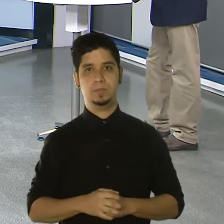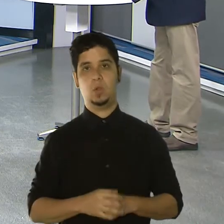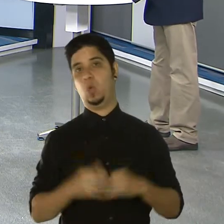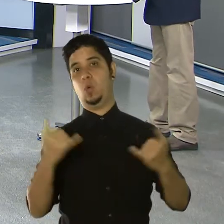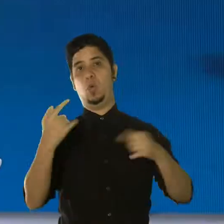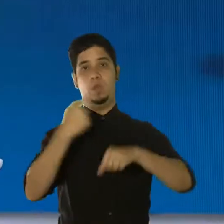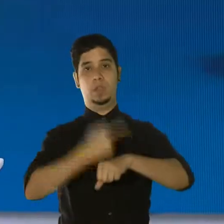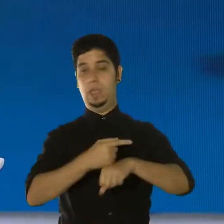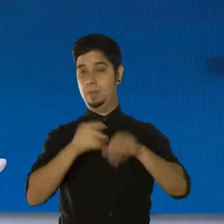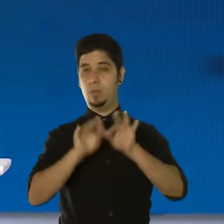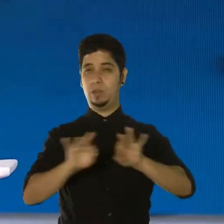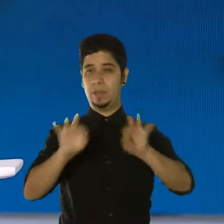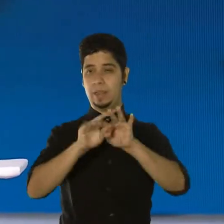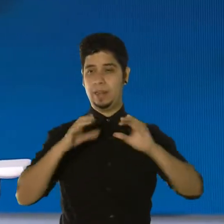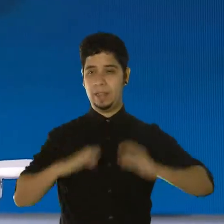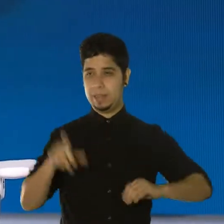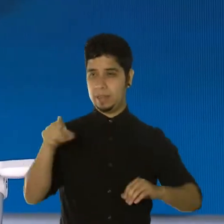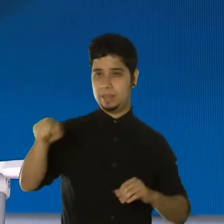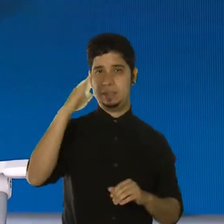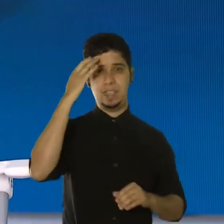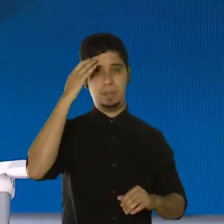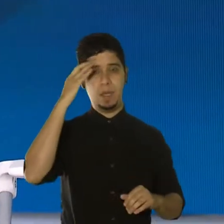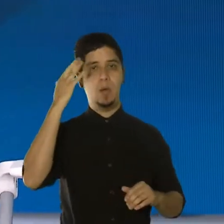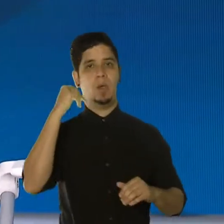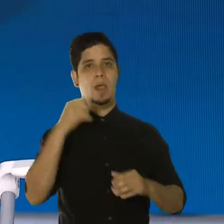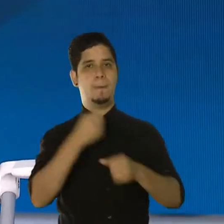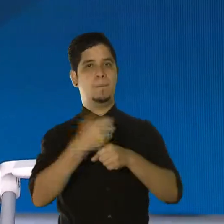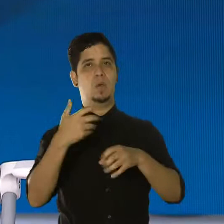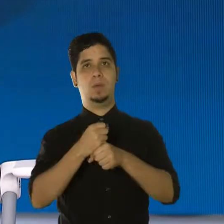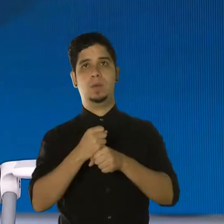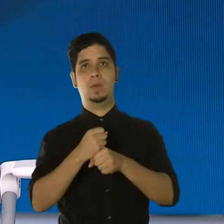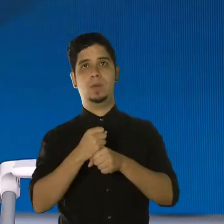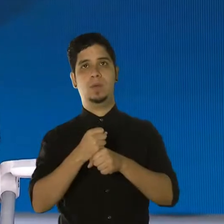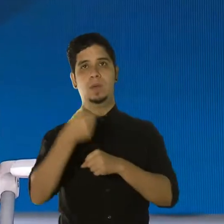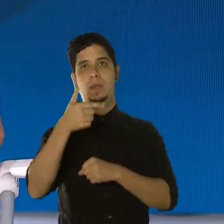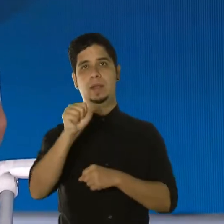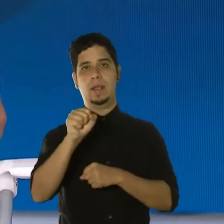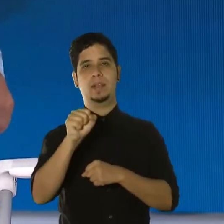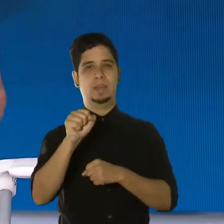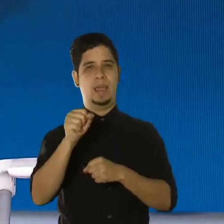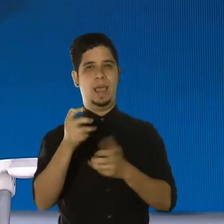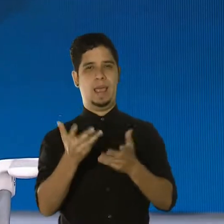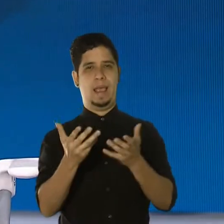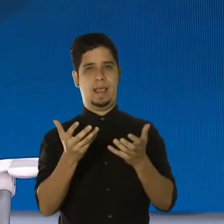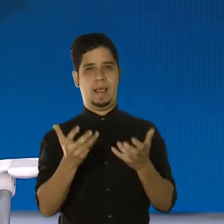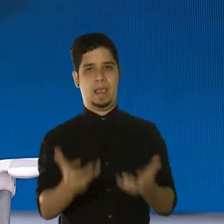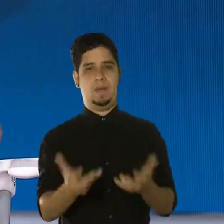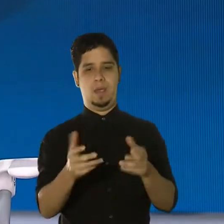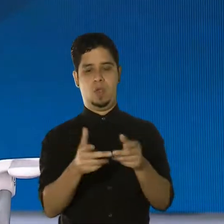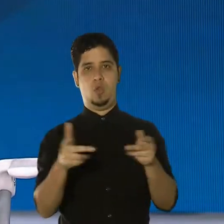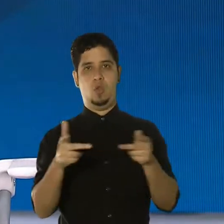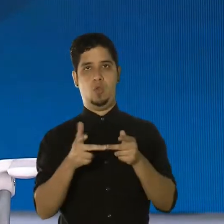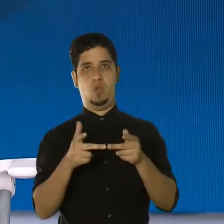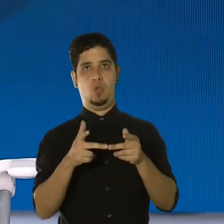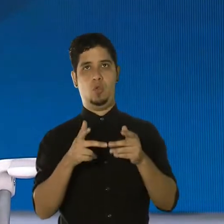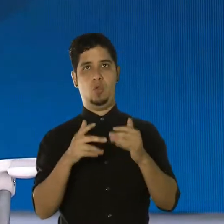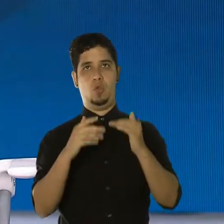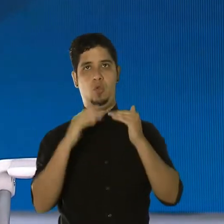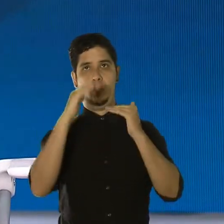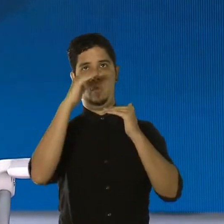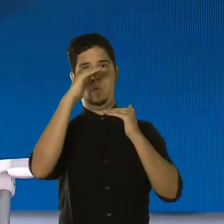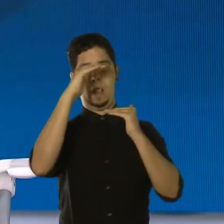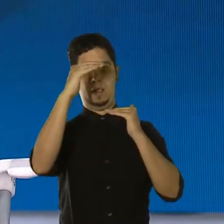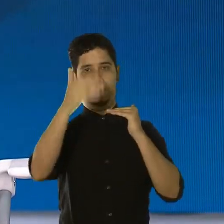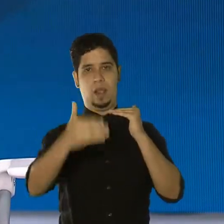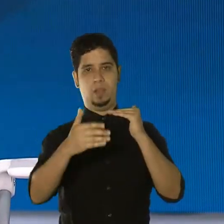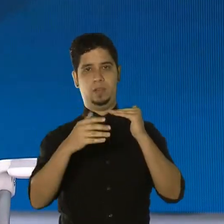consumidor sepa, las explosiones ocurren porque el gas es un material pesado que en un área cerrada se consume en la parte